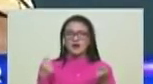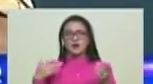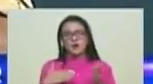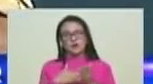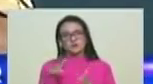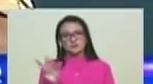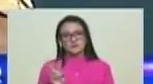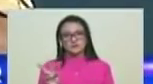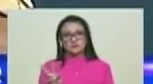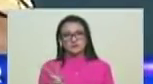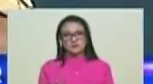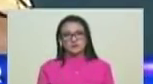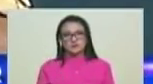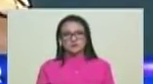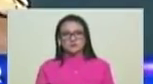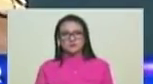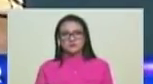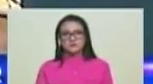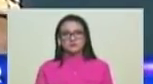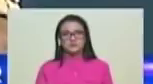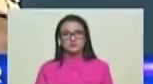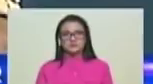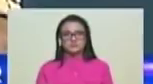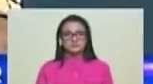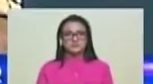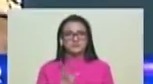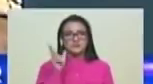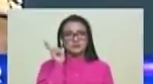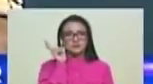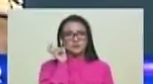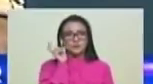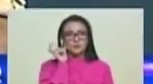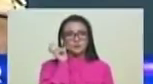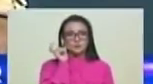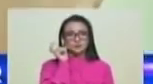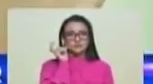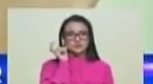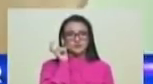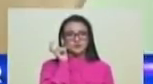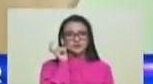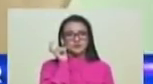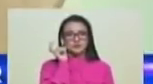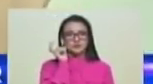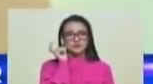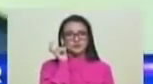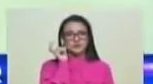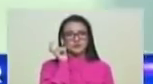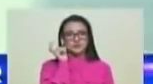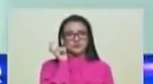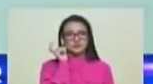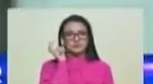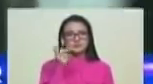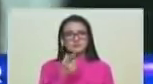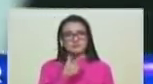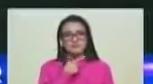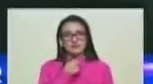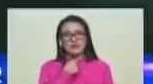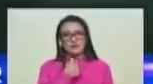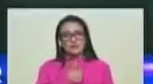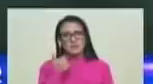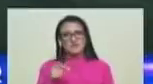Venezuela. Debe ser escuchado por aquellos que preferirían la